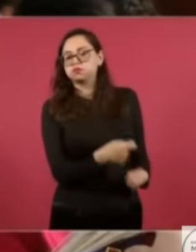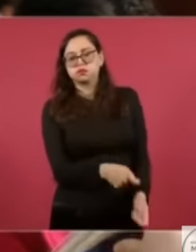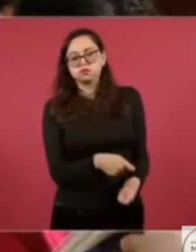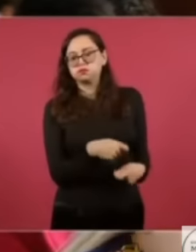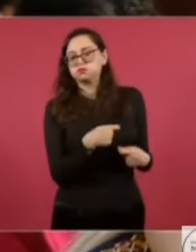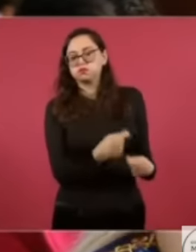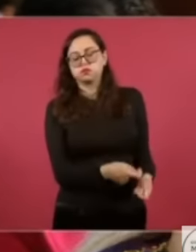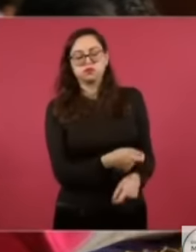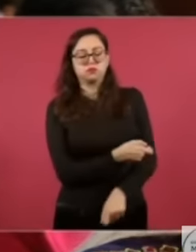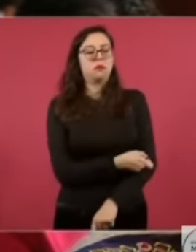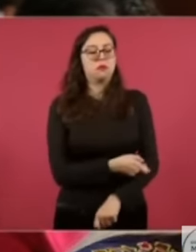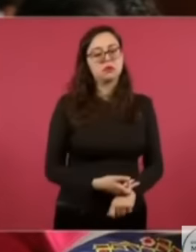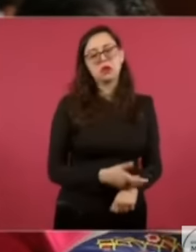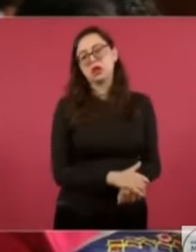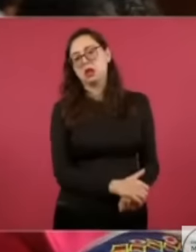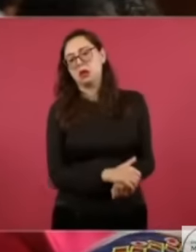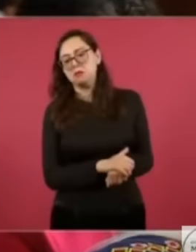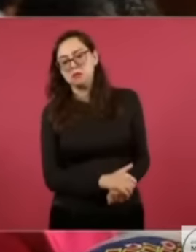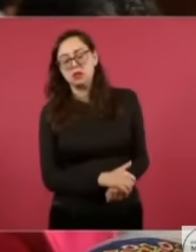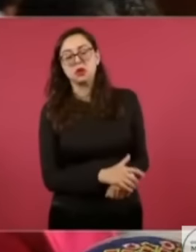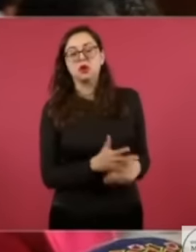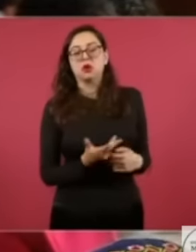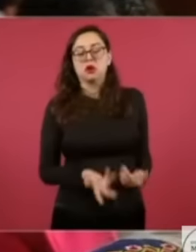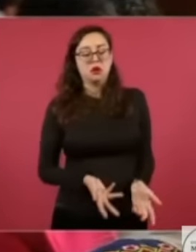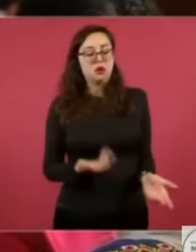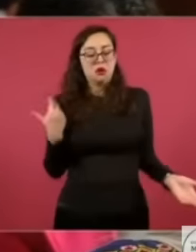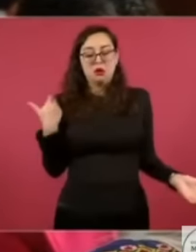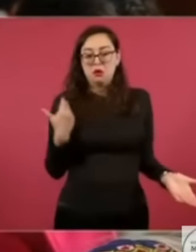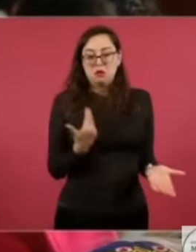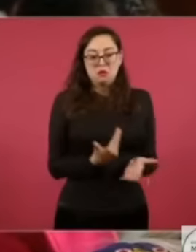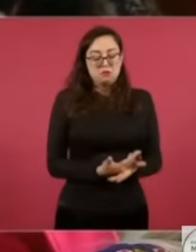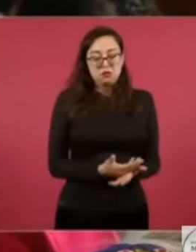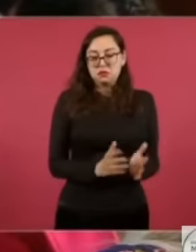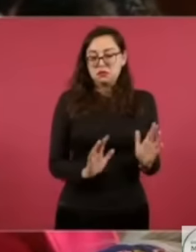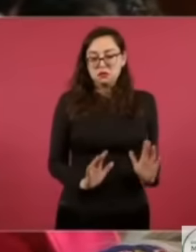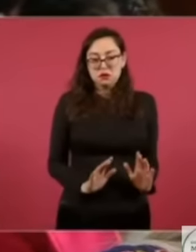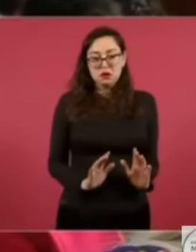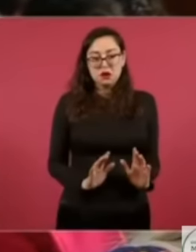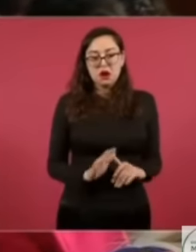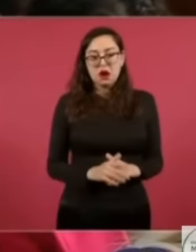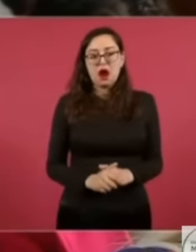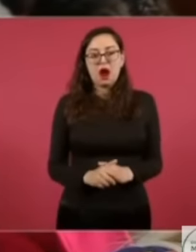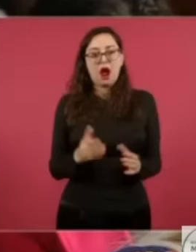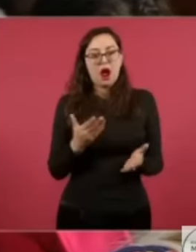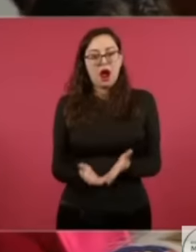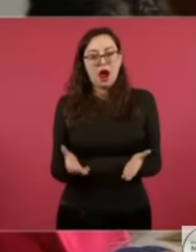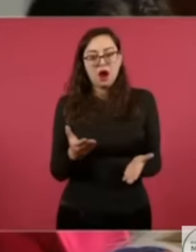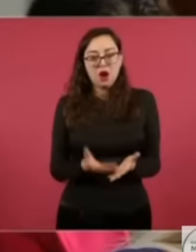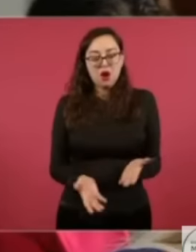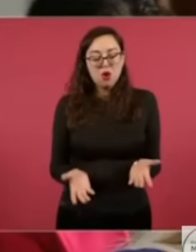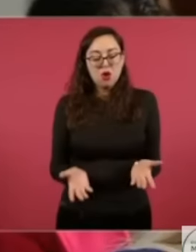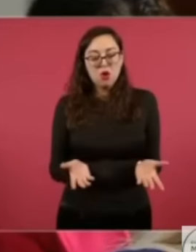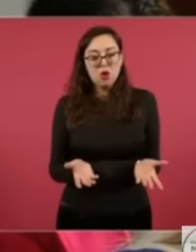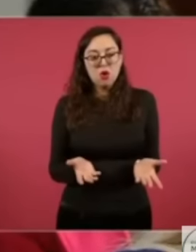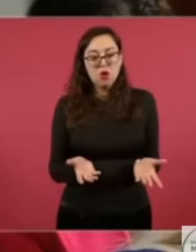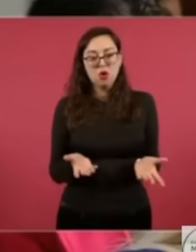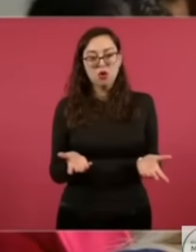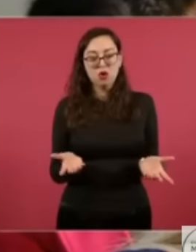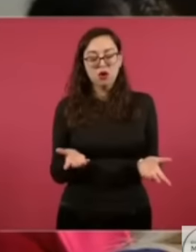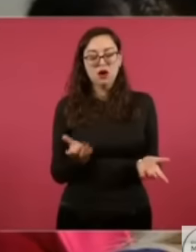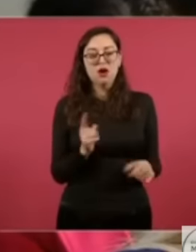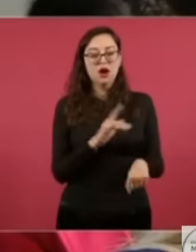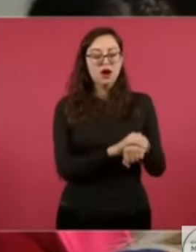amigos, parientes, conocidos, de los que están cercanos ahí. Dice, ahora ya no nada más tenemos que lidiar con los